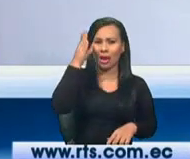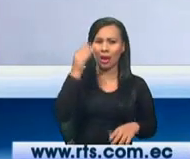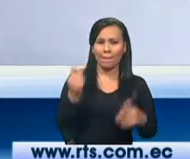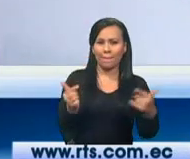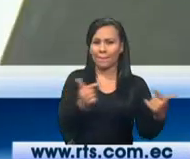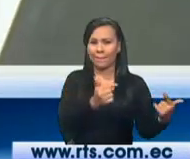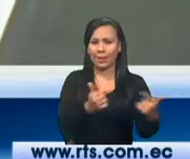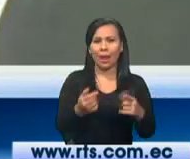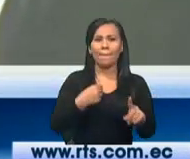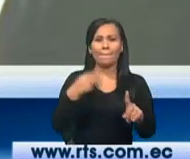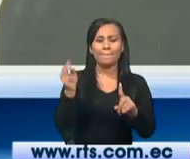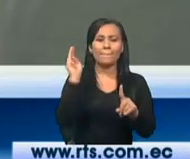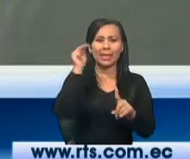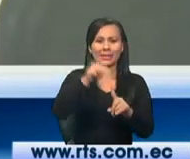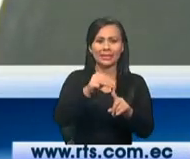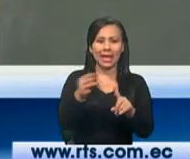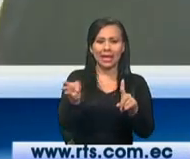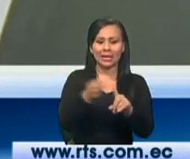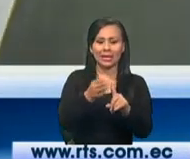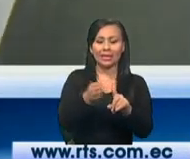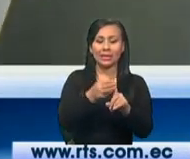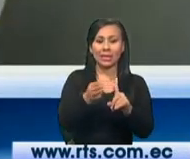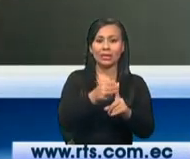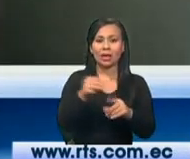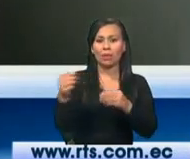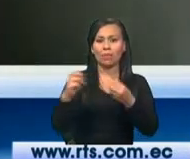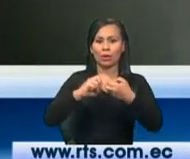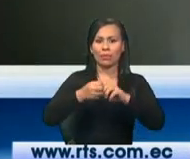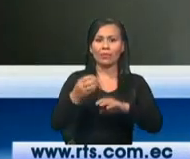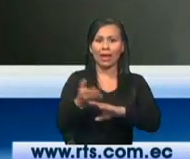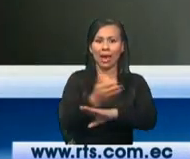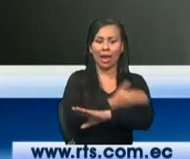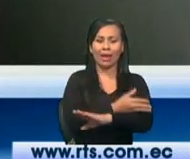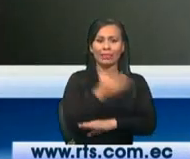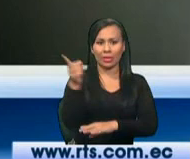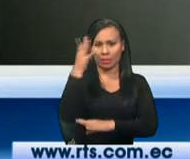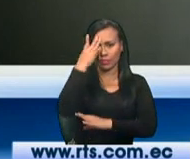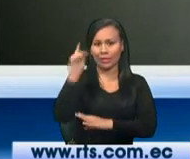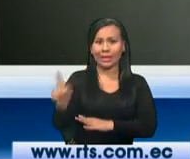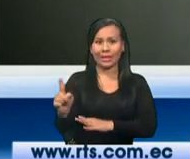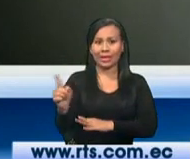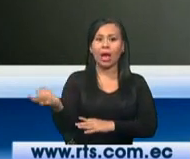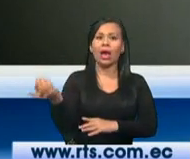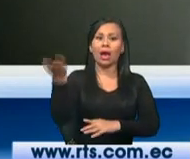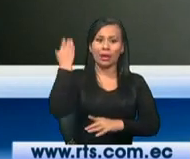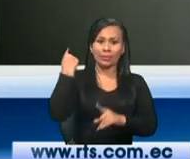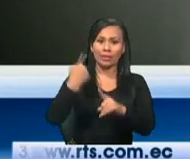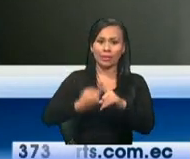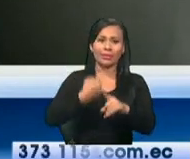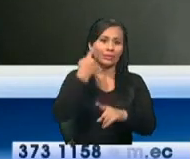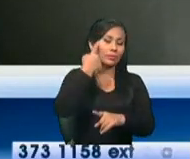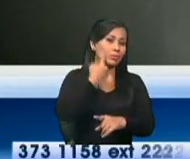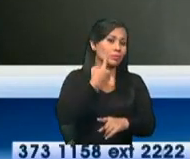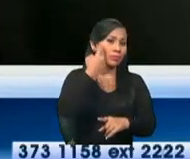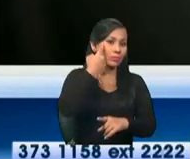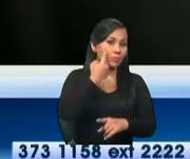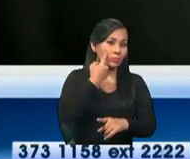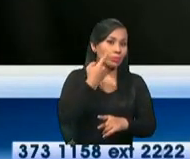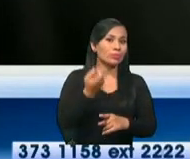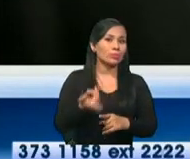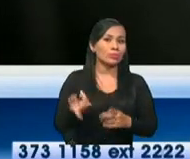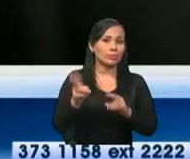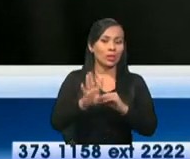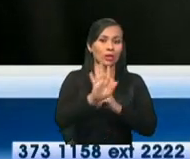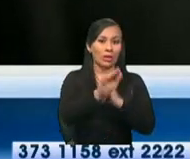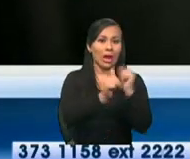envía por las redes sociales. Incluso mi defendida ha sido agredida físicamente por ella en meses anteriores, tiene también un rayo, un corte en su cara. El